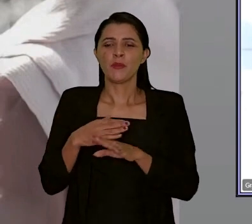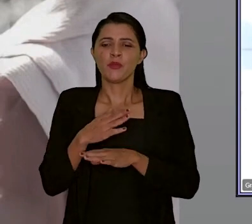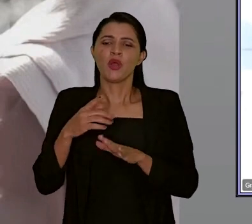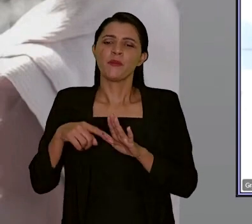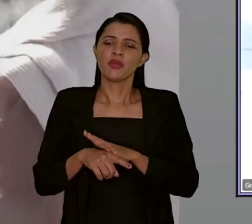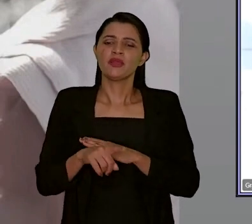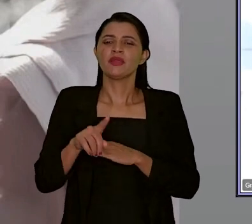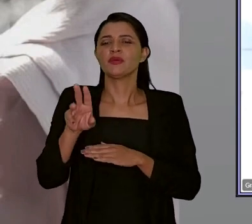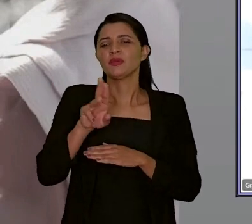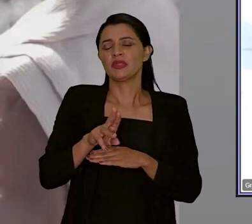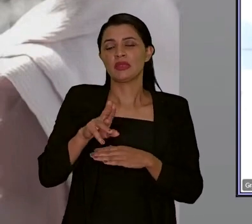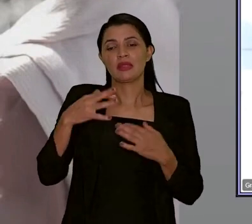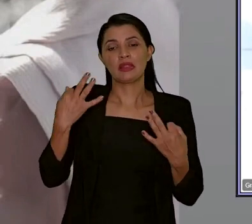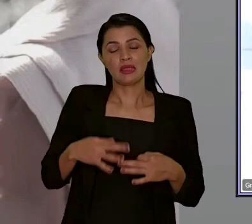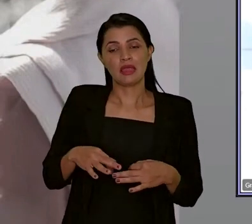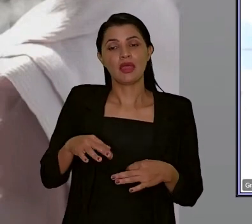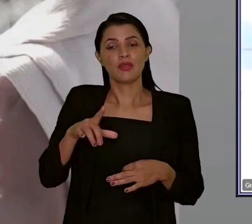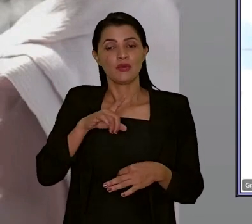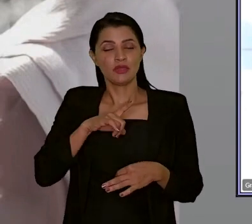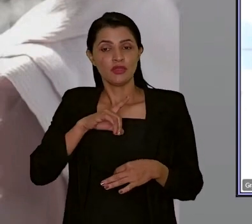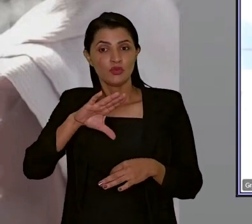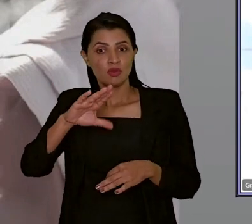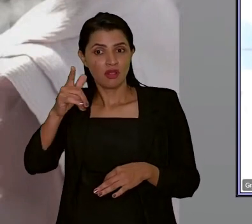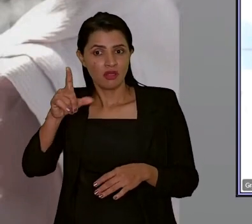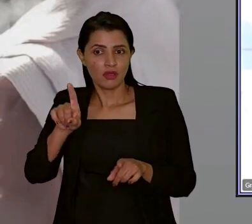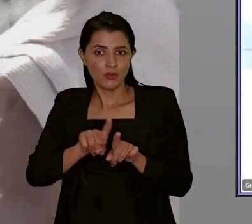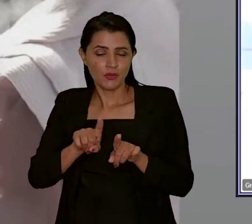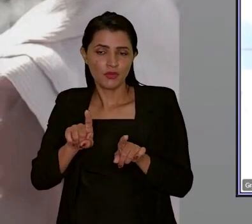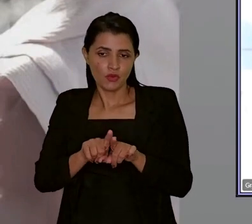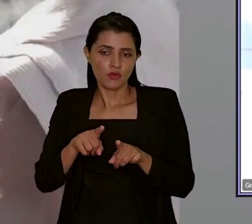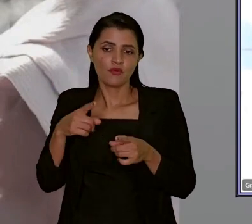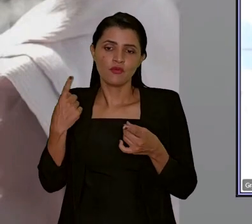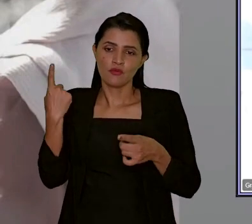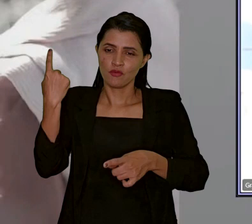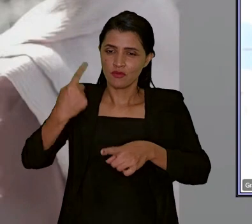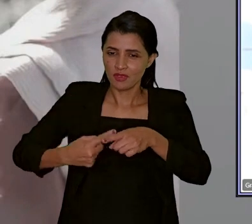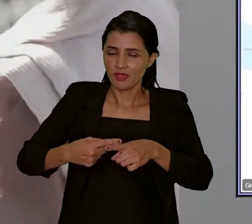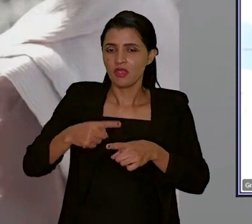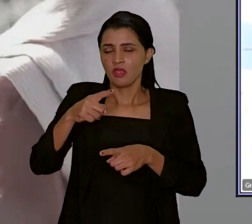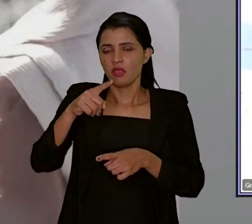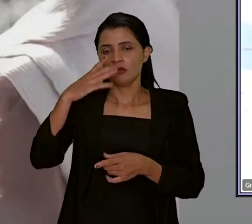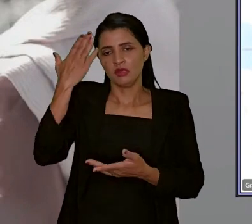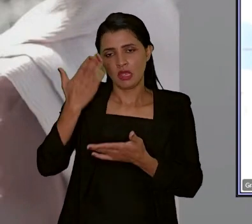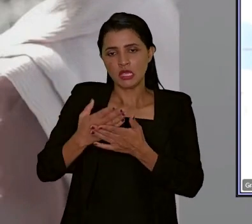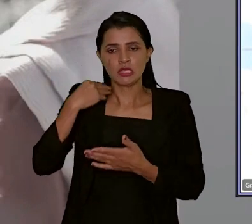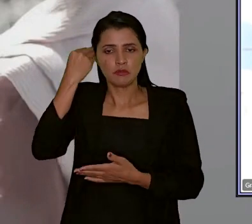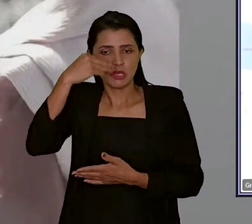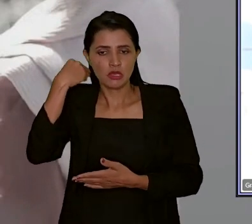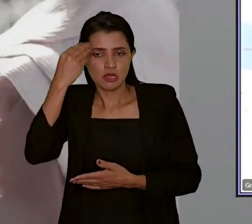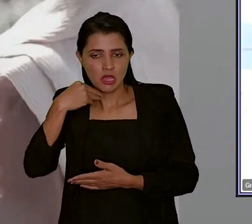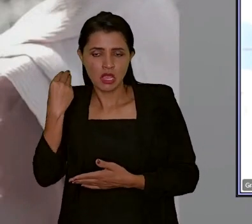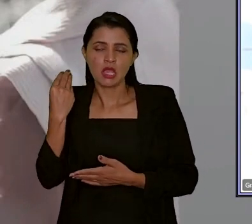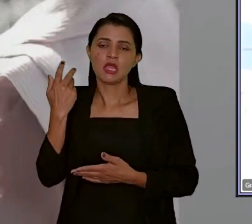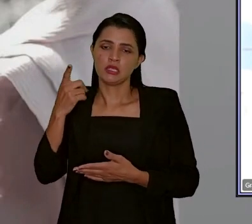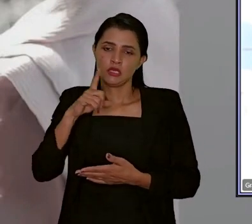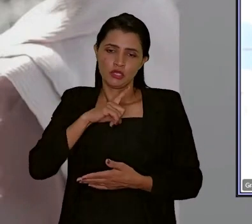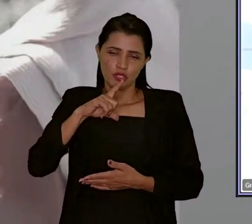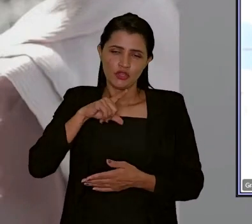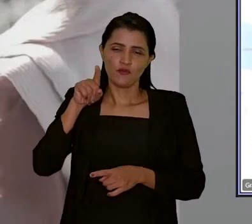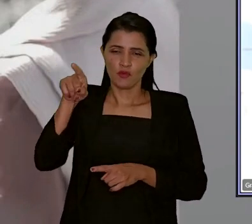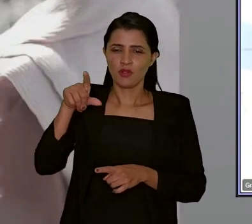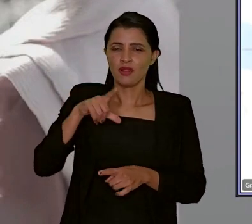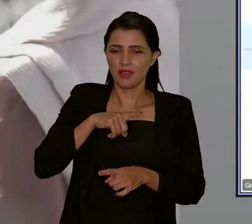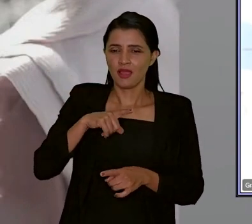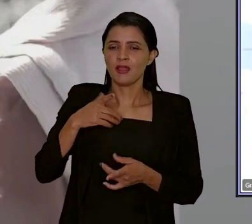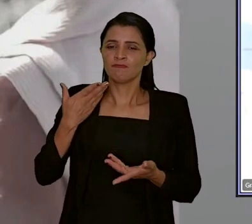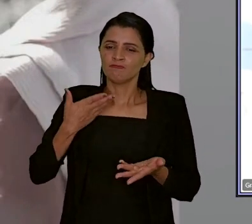indudablemente. Eso quería dejar aclarado porque es así, absolutamente. Ahora, creo que la experiencia como jueces de enlace nos